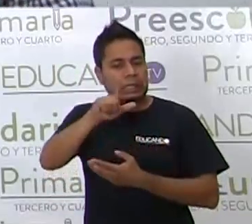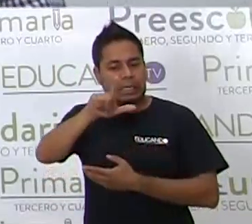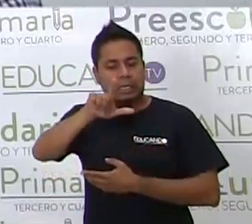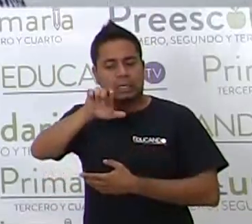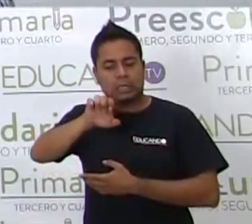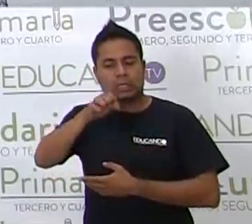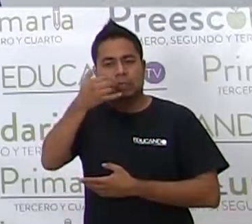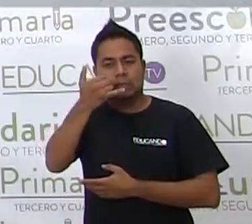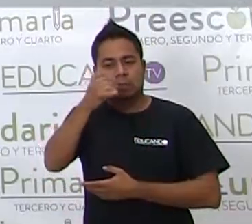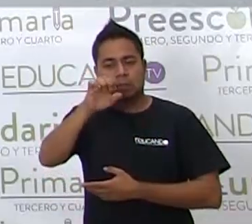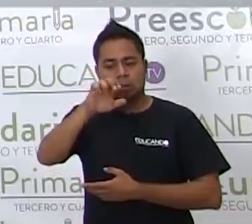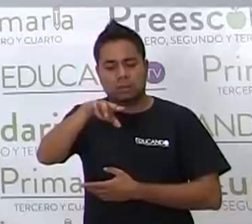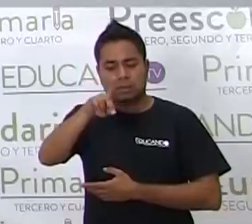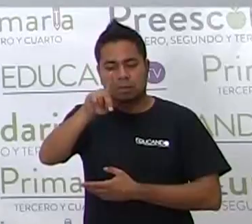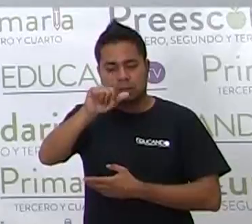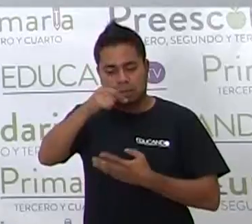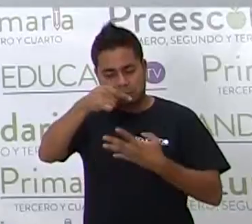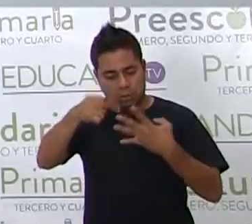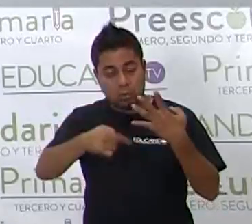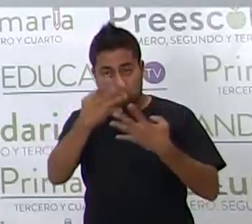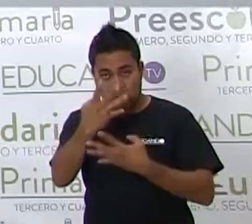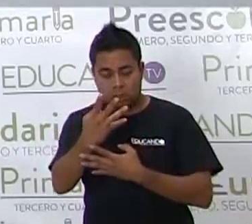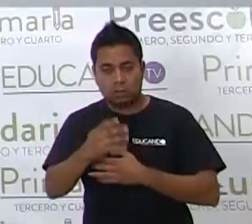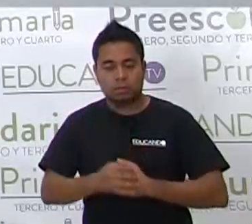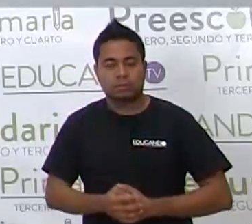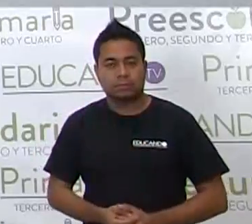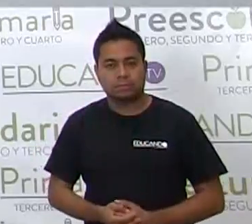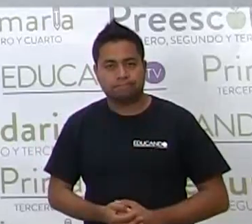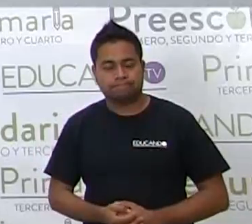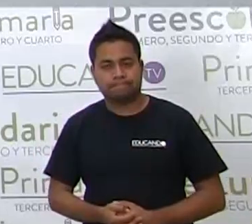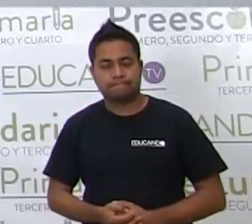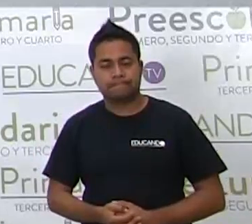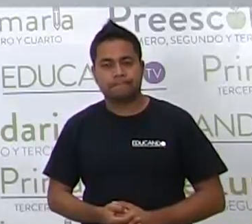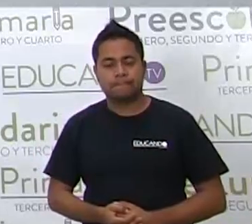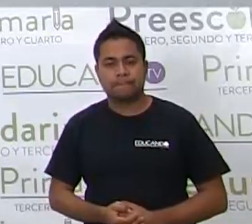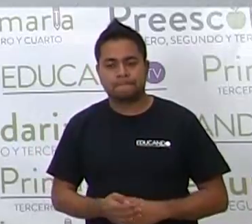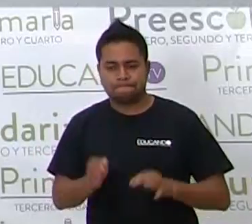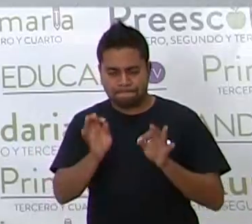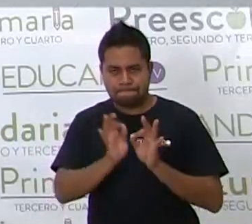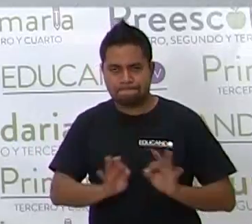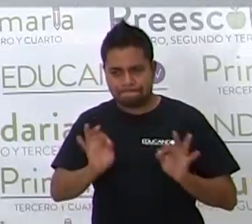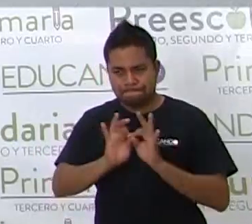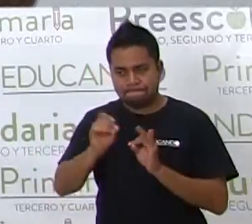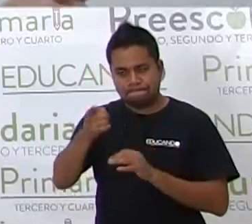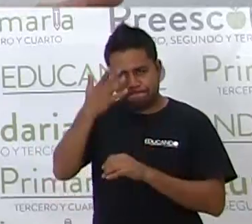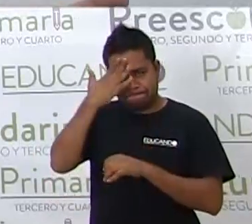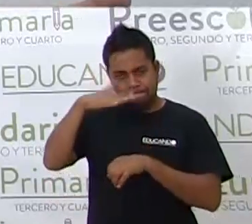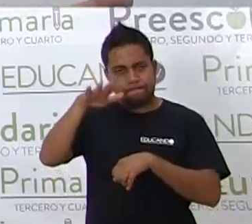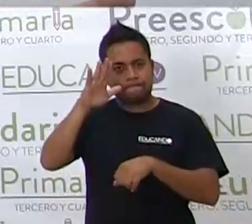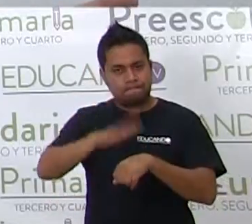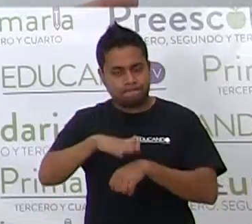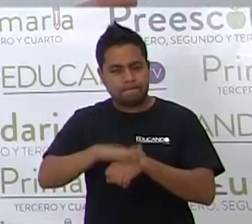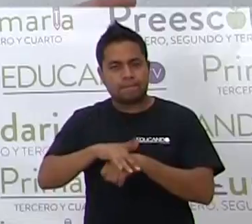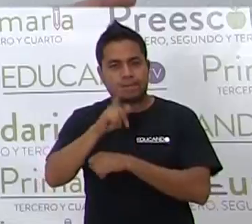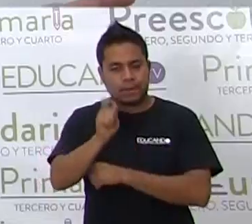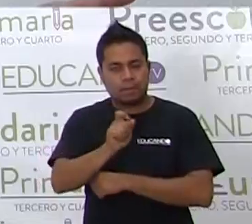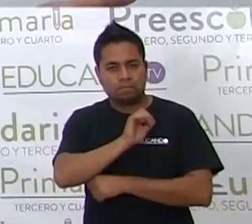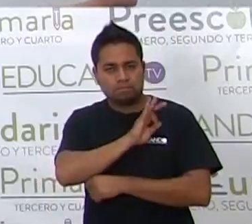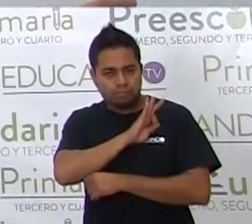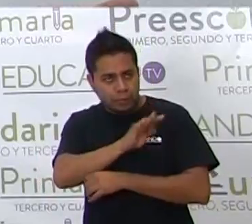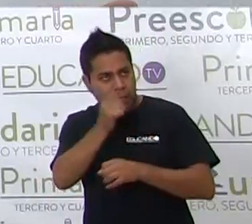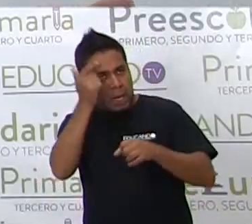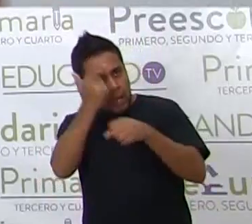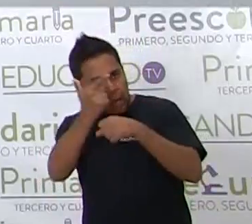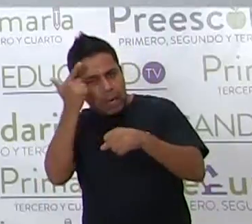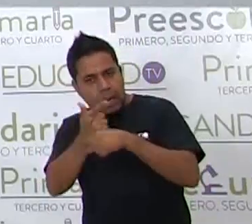es muy importante reconocer que esto o esta clasificación nos va a permitir identificar de mejor forma